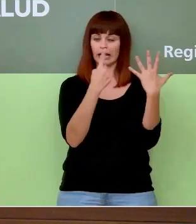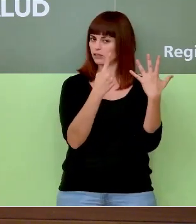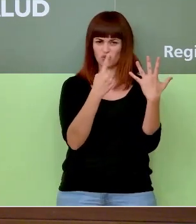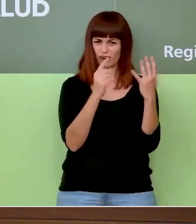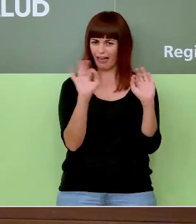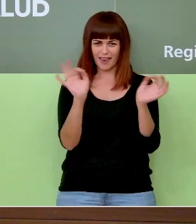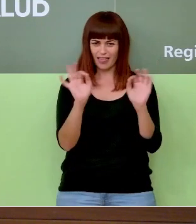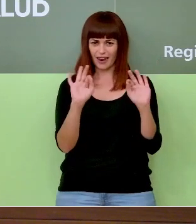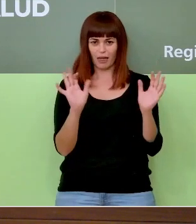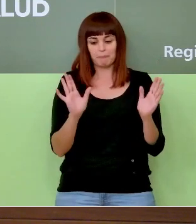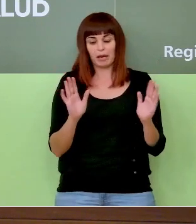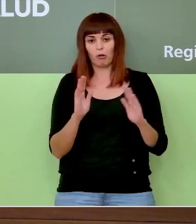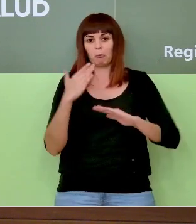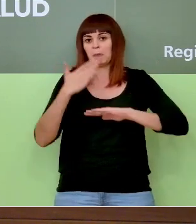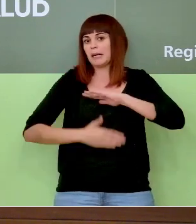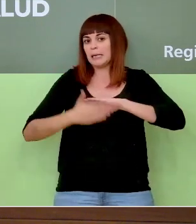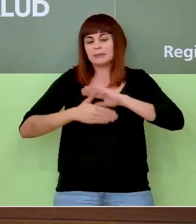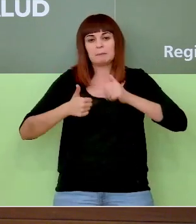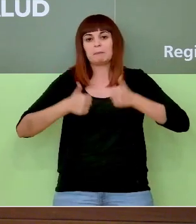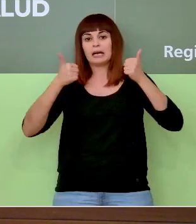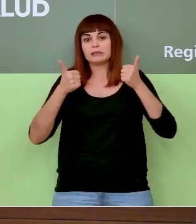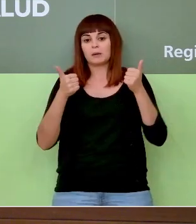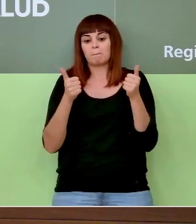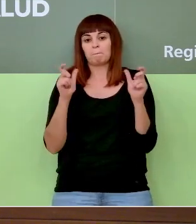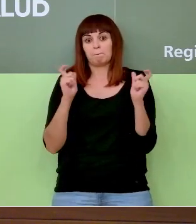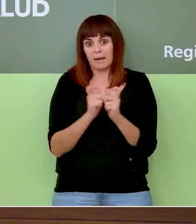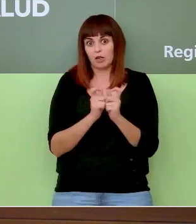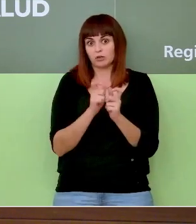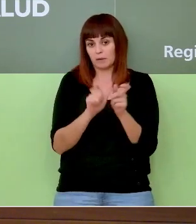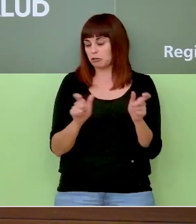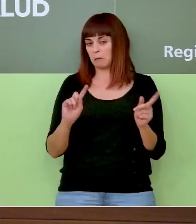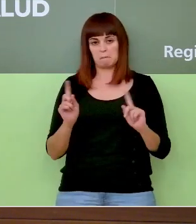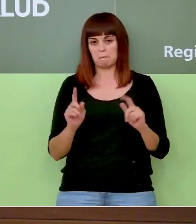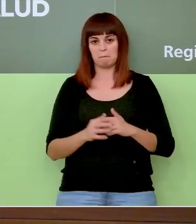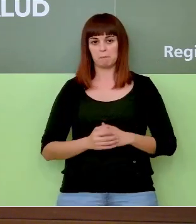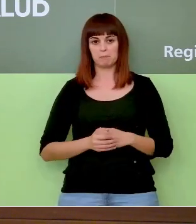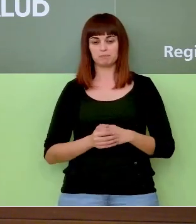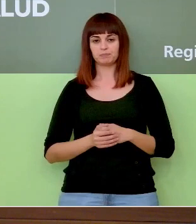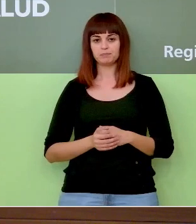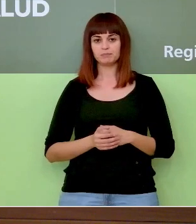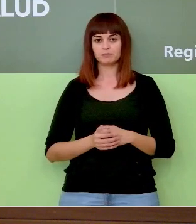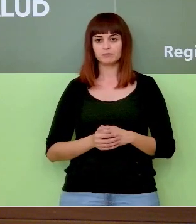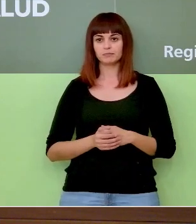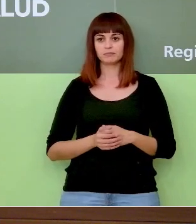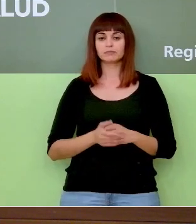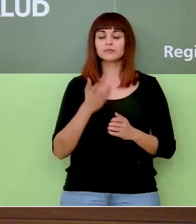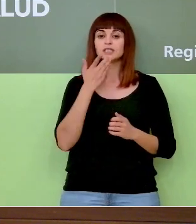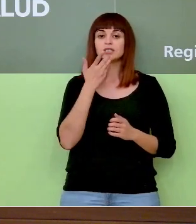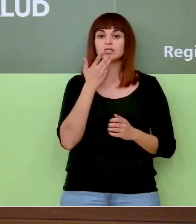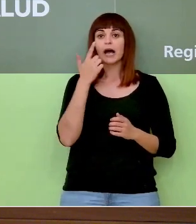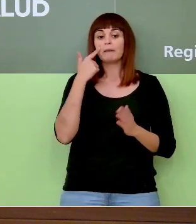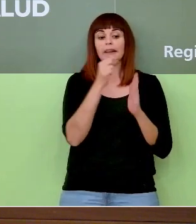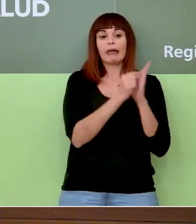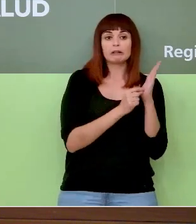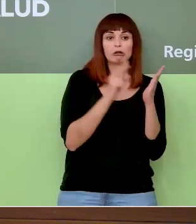bueno, no se ha restringido más ese grupo de 6, ¿vale? En cuanto a si se ven los datos o no se ven los datos,